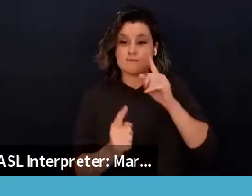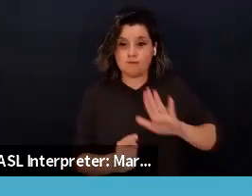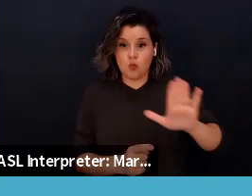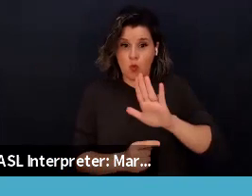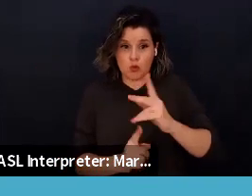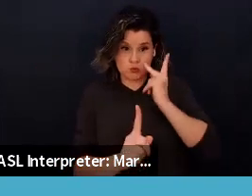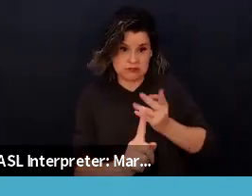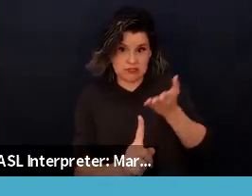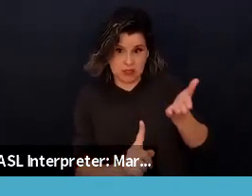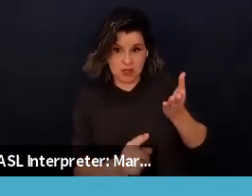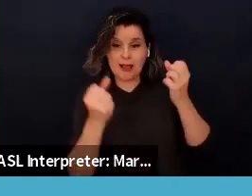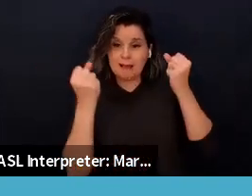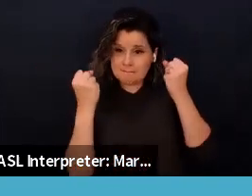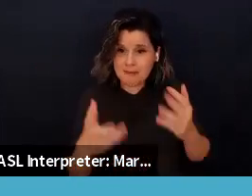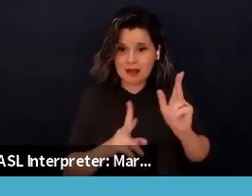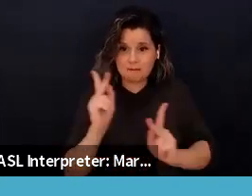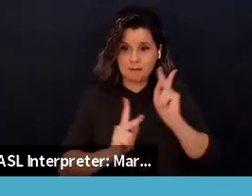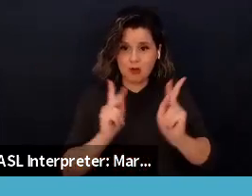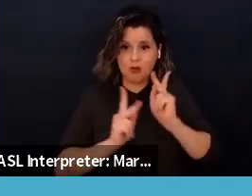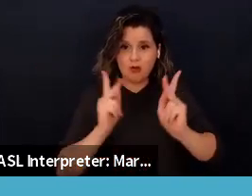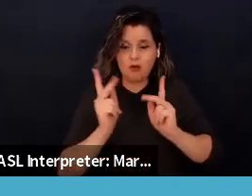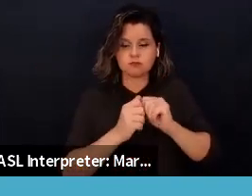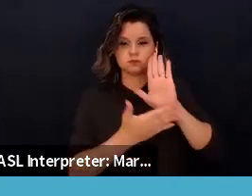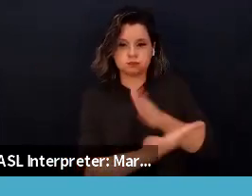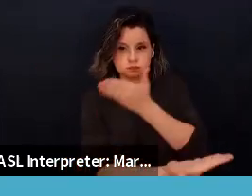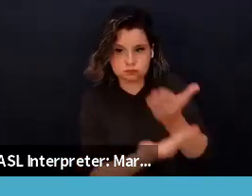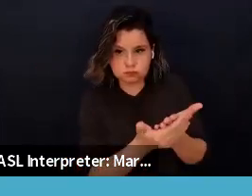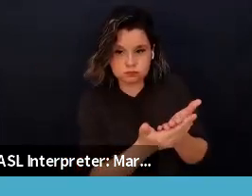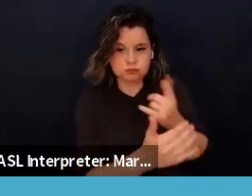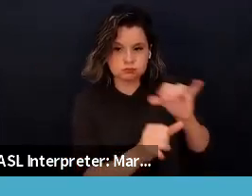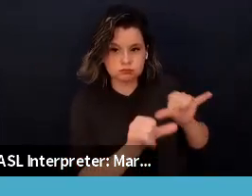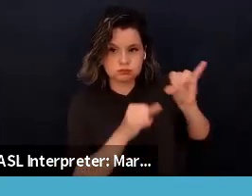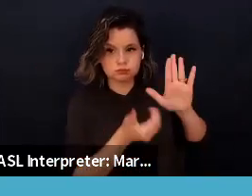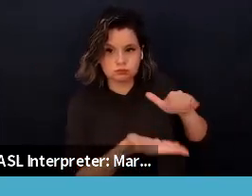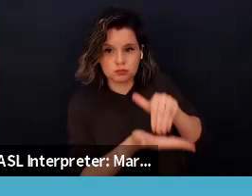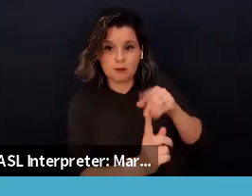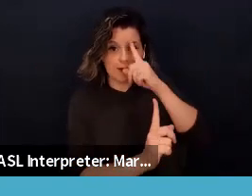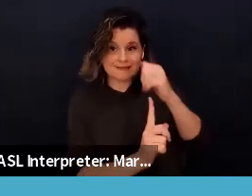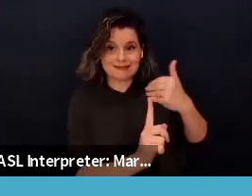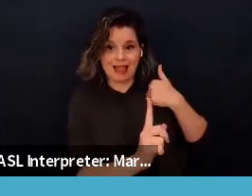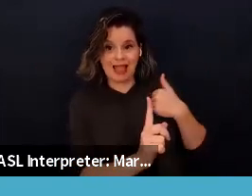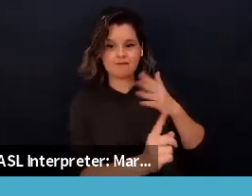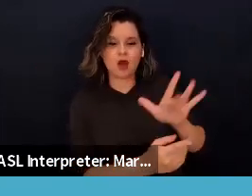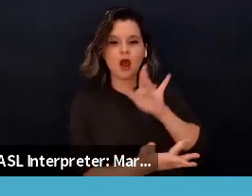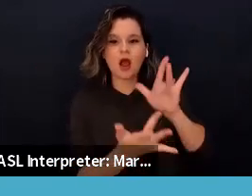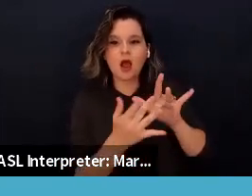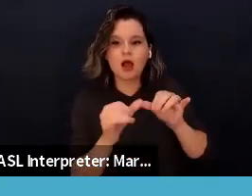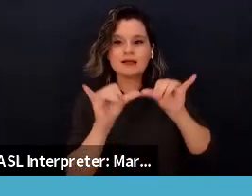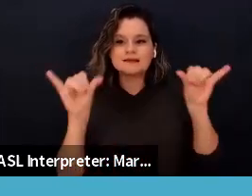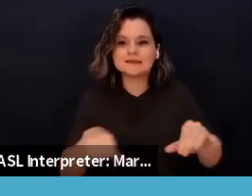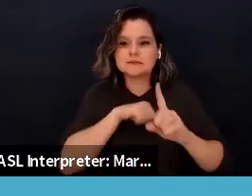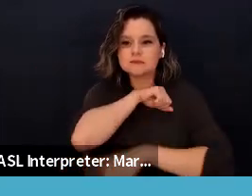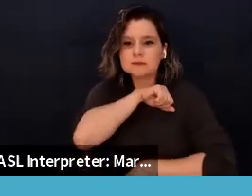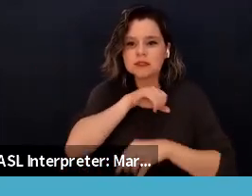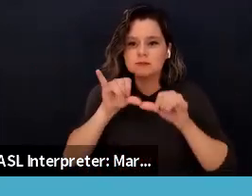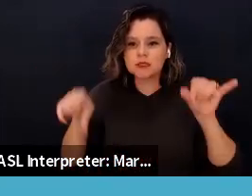aquí, muchas personas llegan al centro de detención porque tienen algún contacto con el sistema penal.